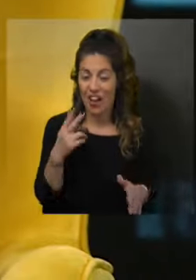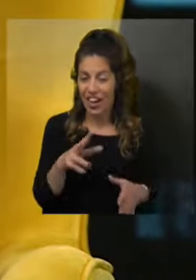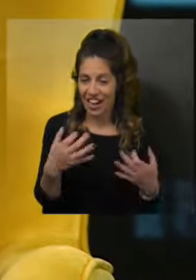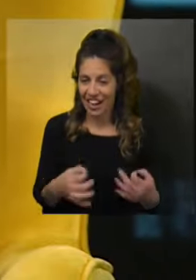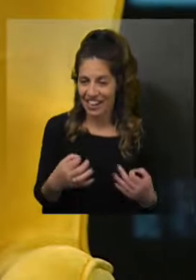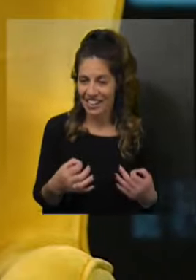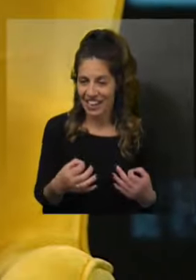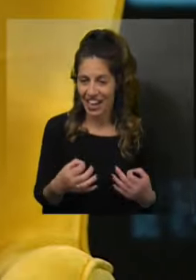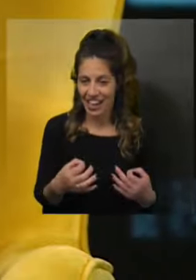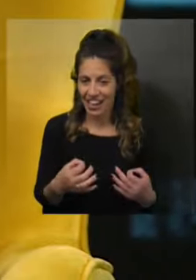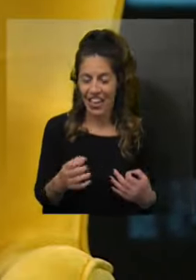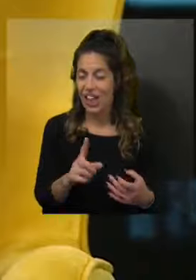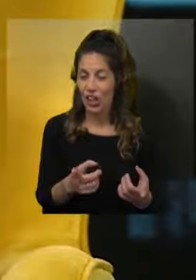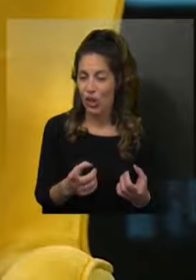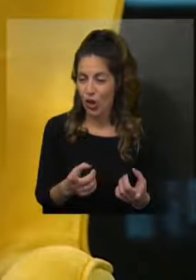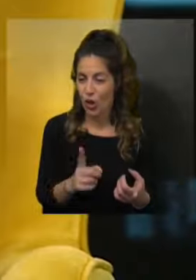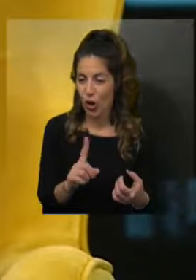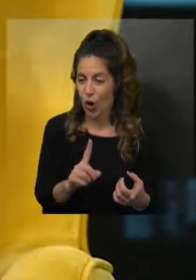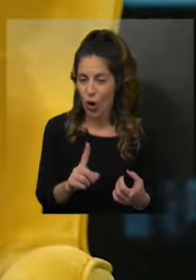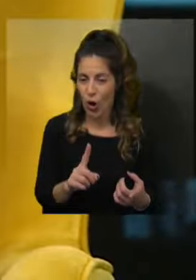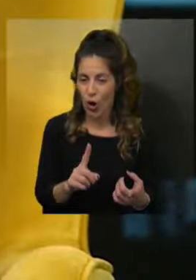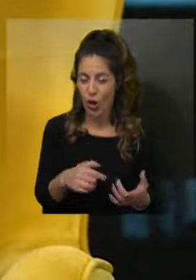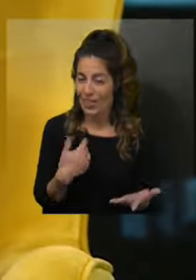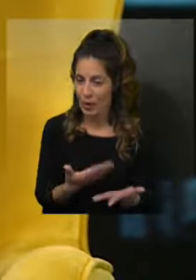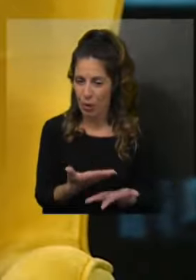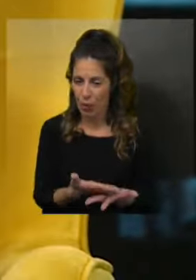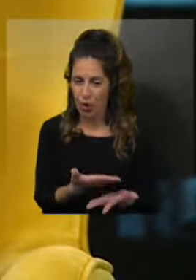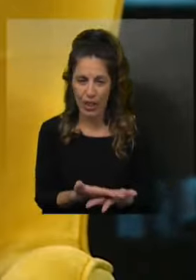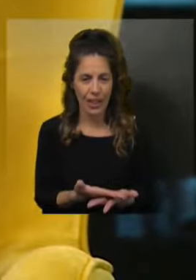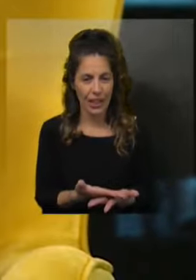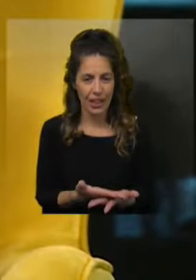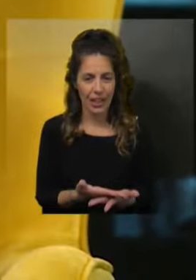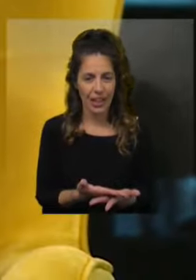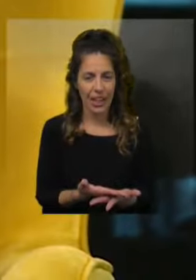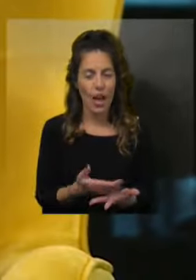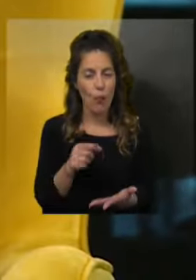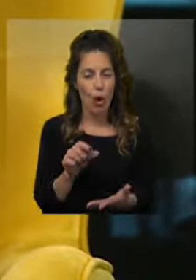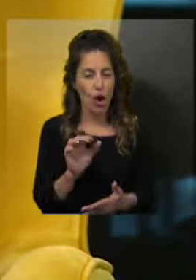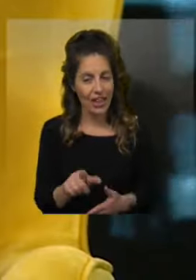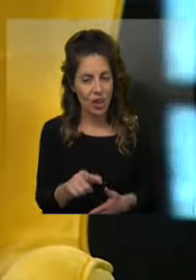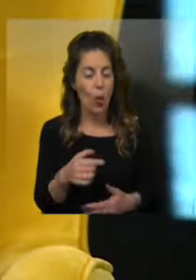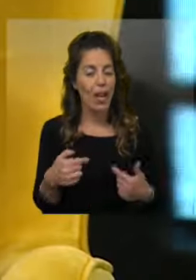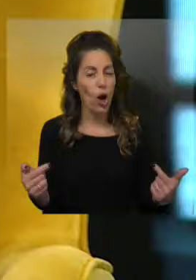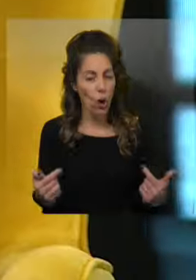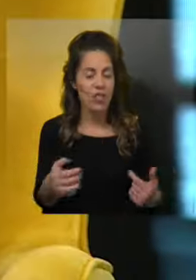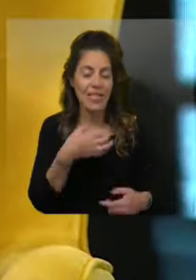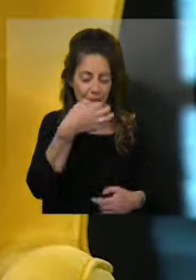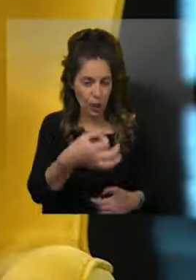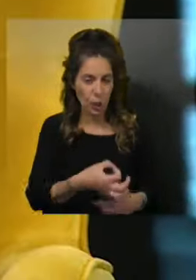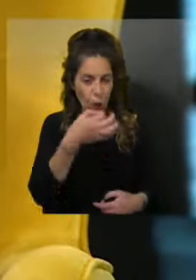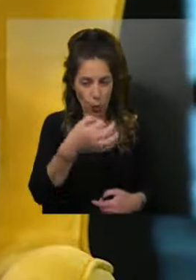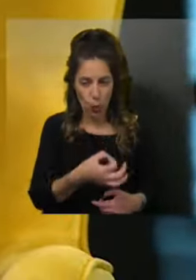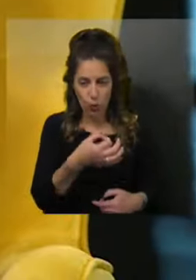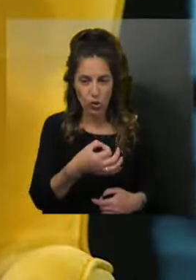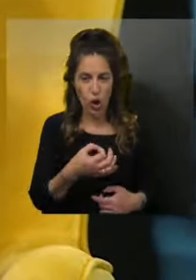a rascar un poquito y No necesariamente es lo que se propone no Entonces me parece que era un poco es una cosa es el discurso cómo se